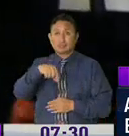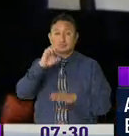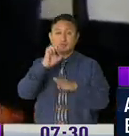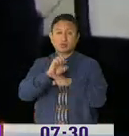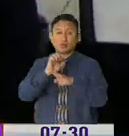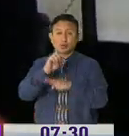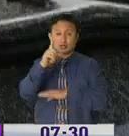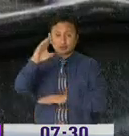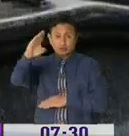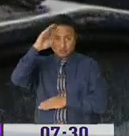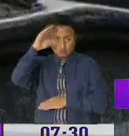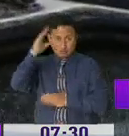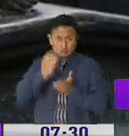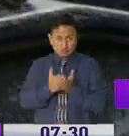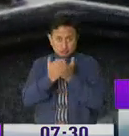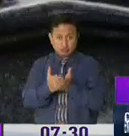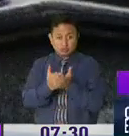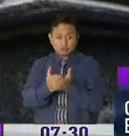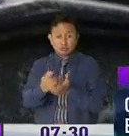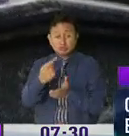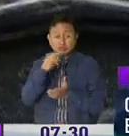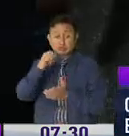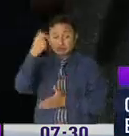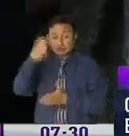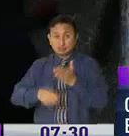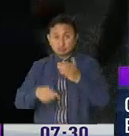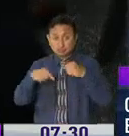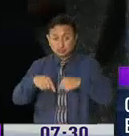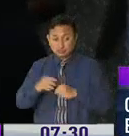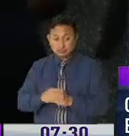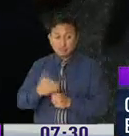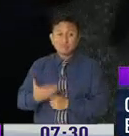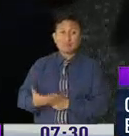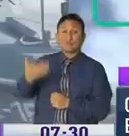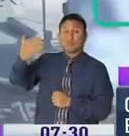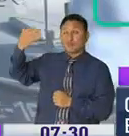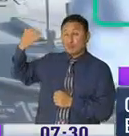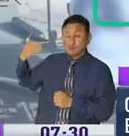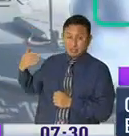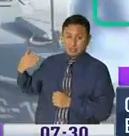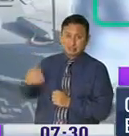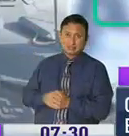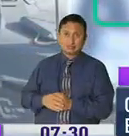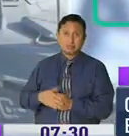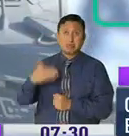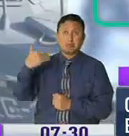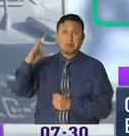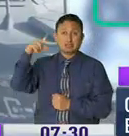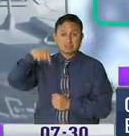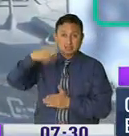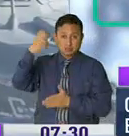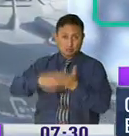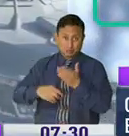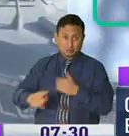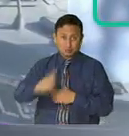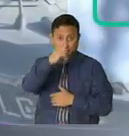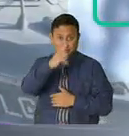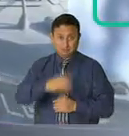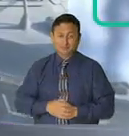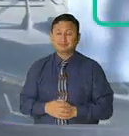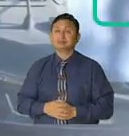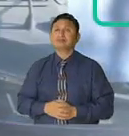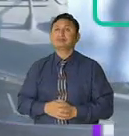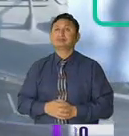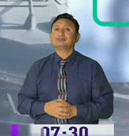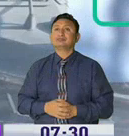la cual establecía sanciones acordes a esa época. La mayoría de las infracciones recibían multas que iban desde los